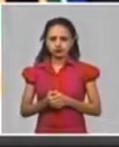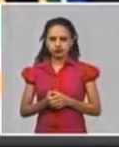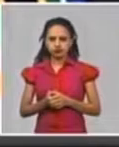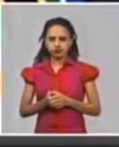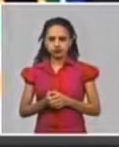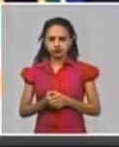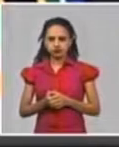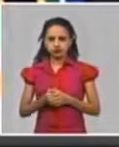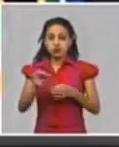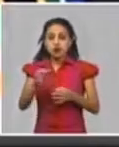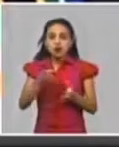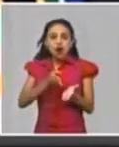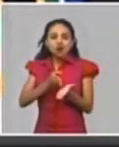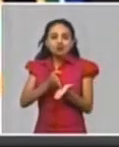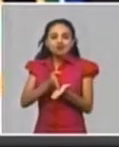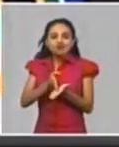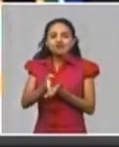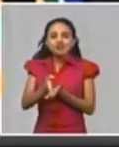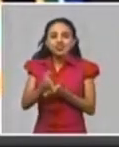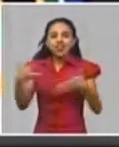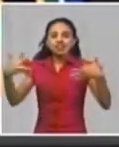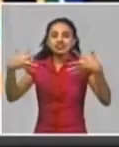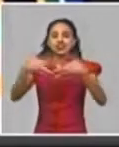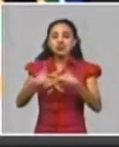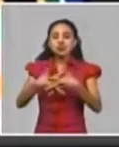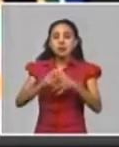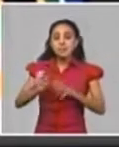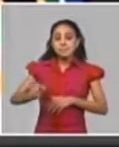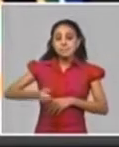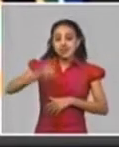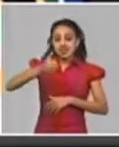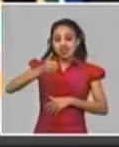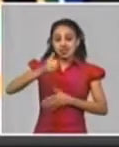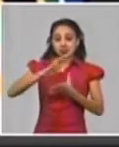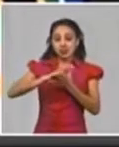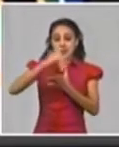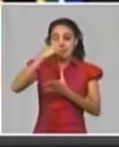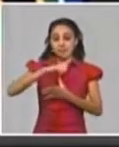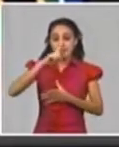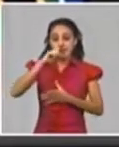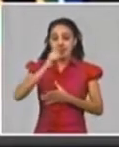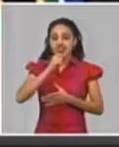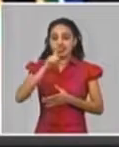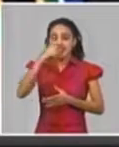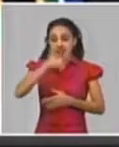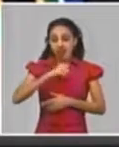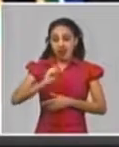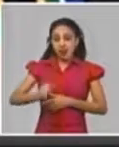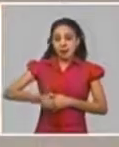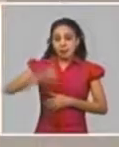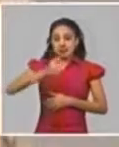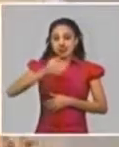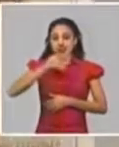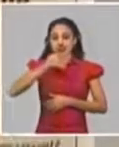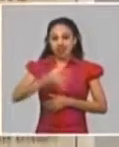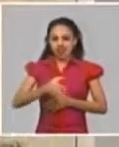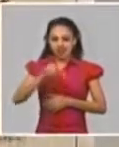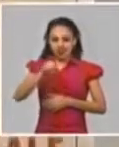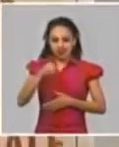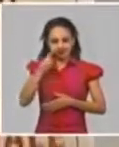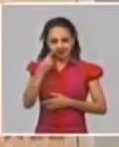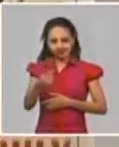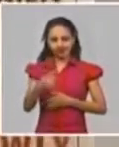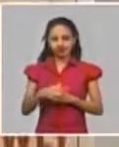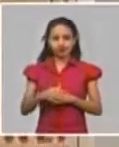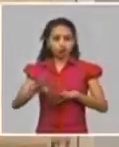Es la continuación de la excelente relación entre el presidente Mandela y el presidente Fidel Castro. Y es que en todas